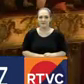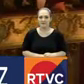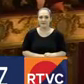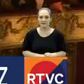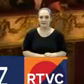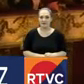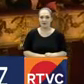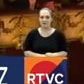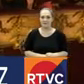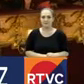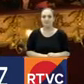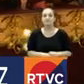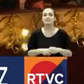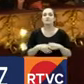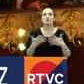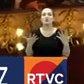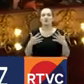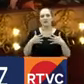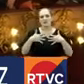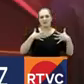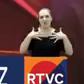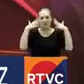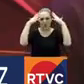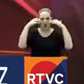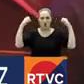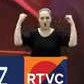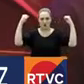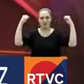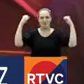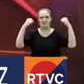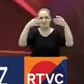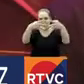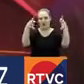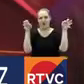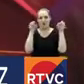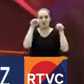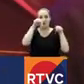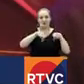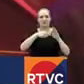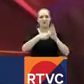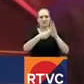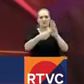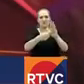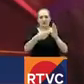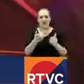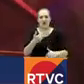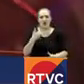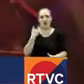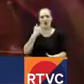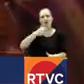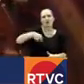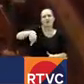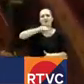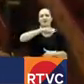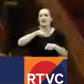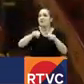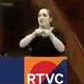Su presentación en el Teatro Colón solo marca el inicio de una generación de jóvenes que están blindados contra la